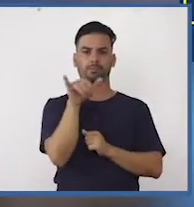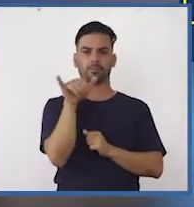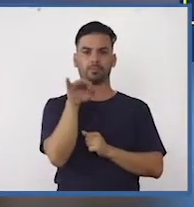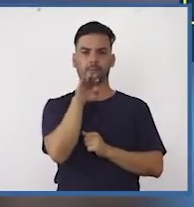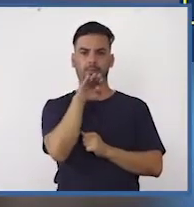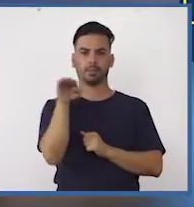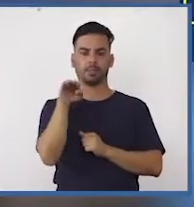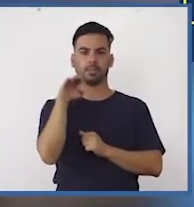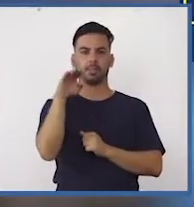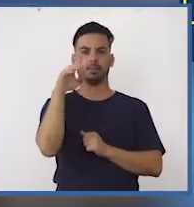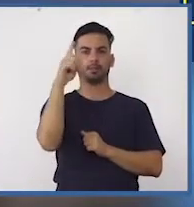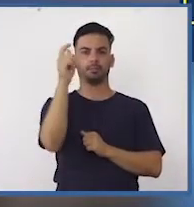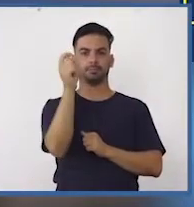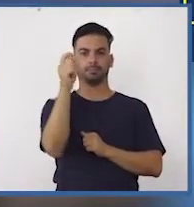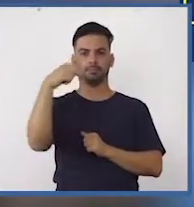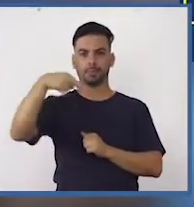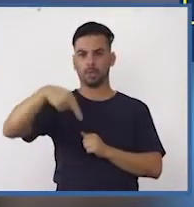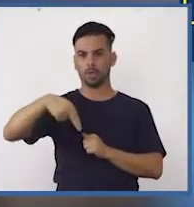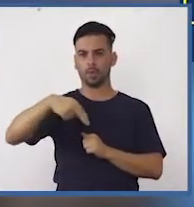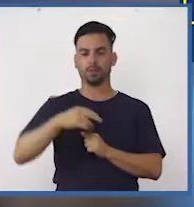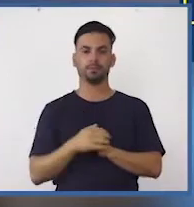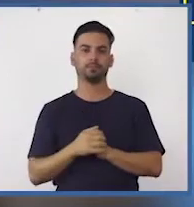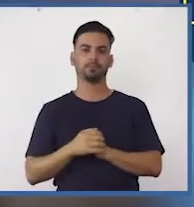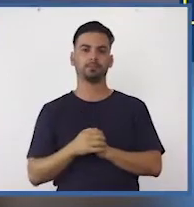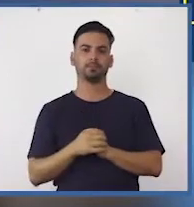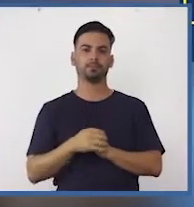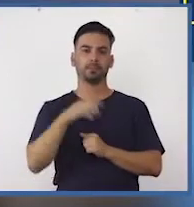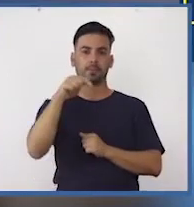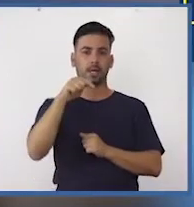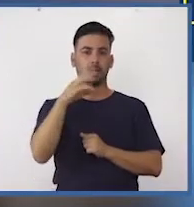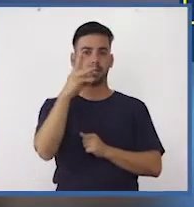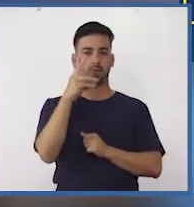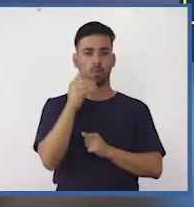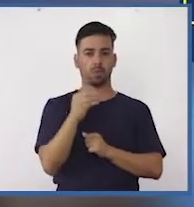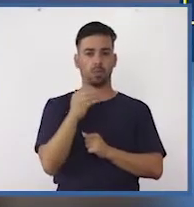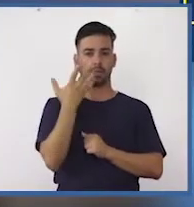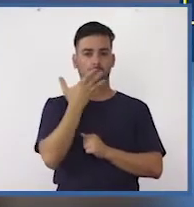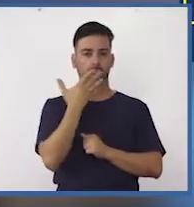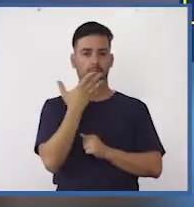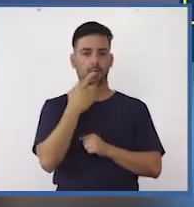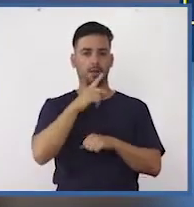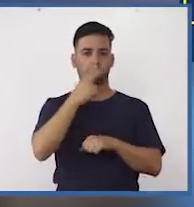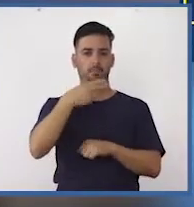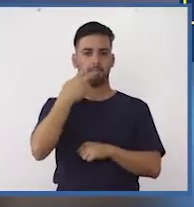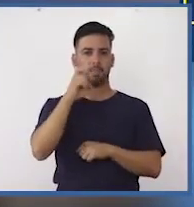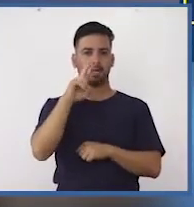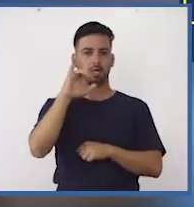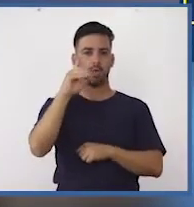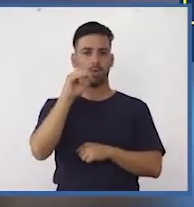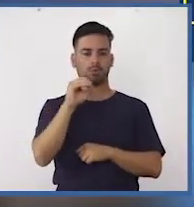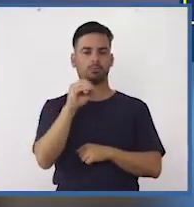Entre el número de oscilación. Y ponemos entonces que la unidad de medida del periodo, ¿quién va a ser? El segundo.